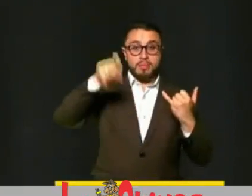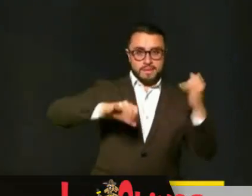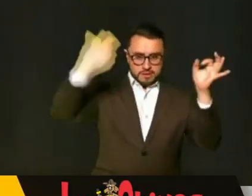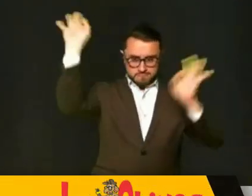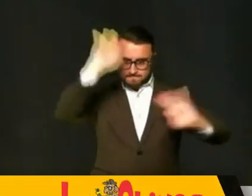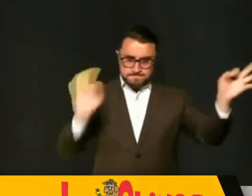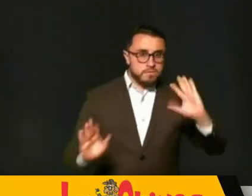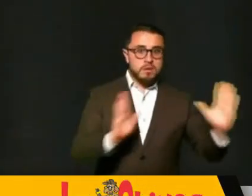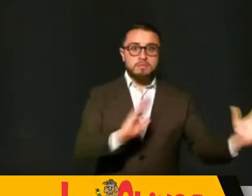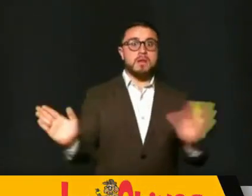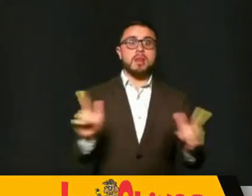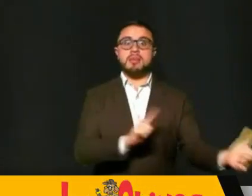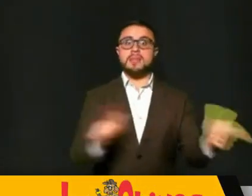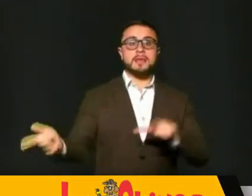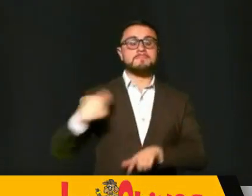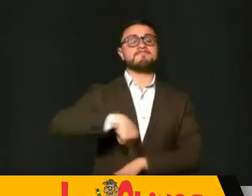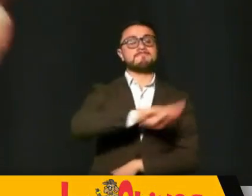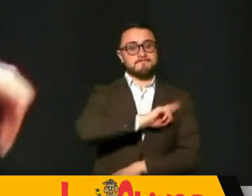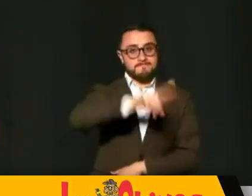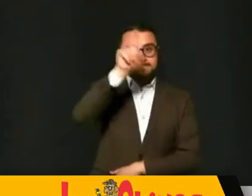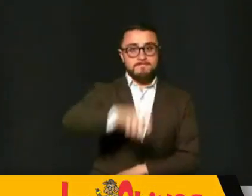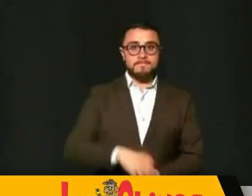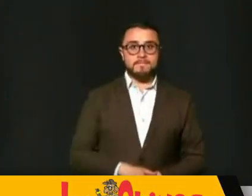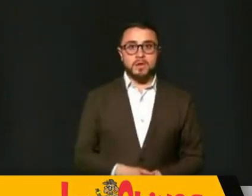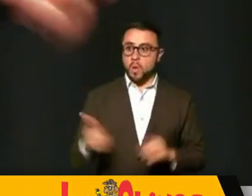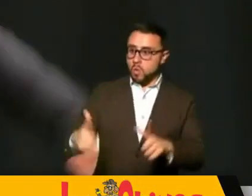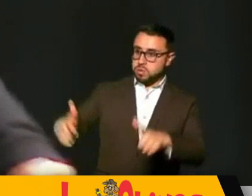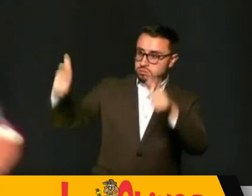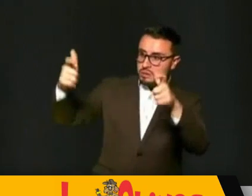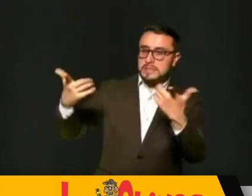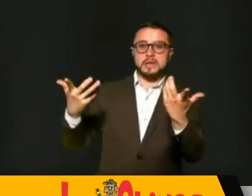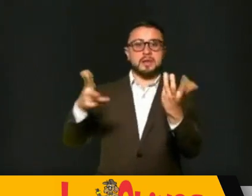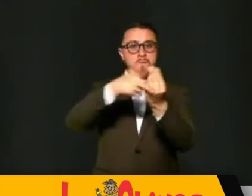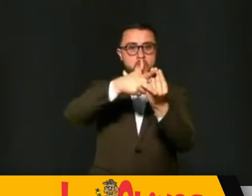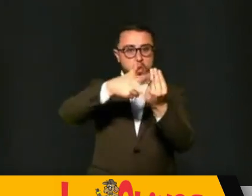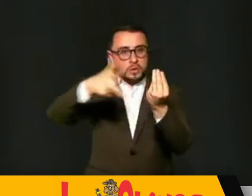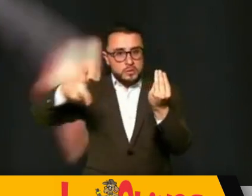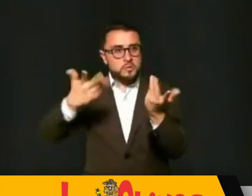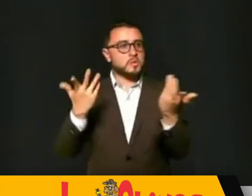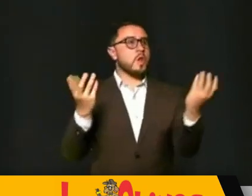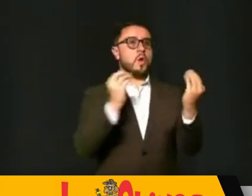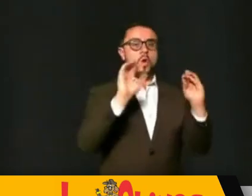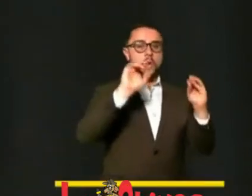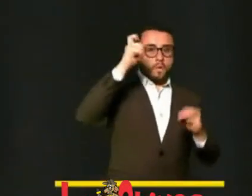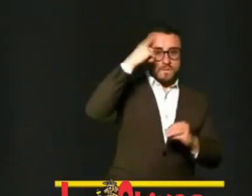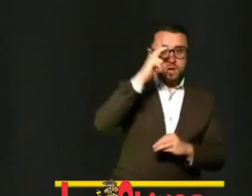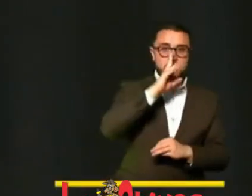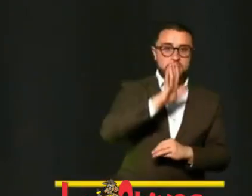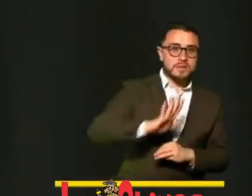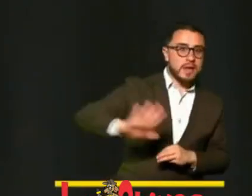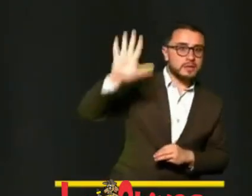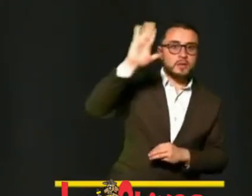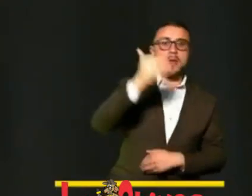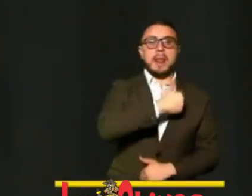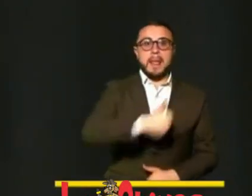tenemos que estar listos que congresistas que la corte constitucional que el gobierno nacional y que el